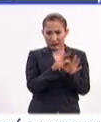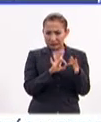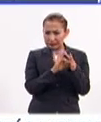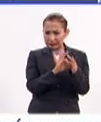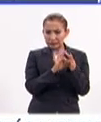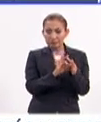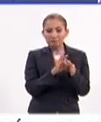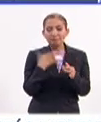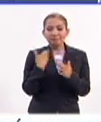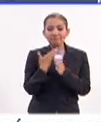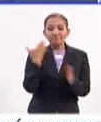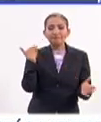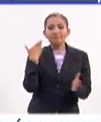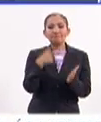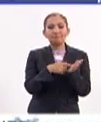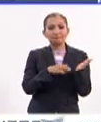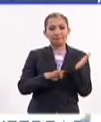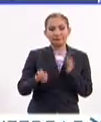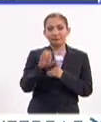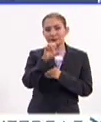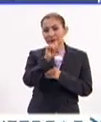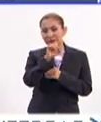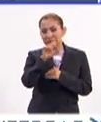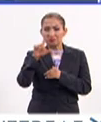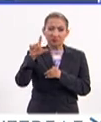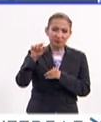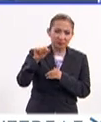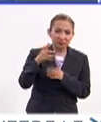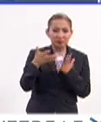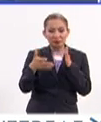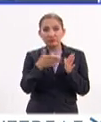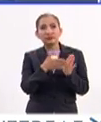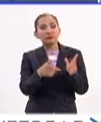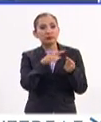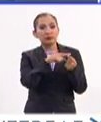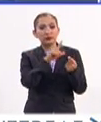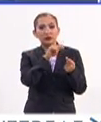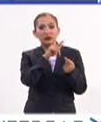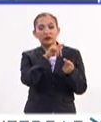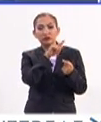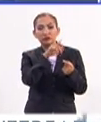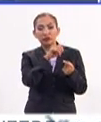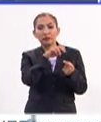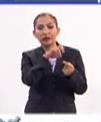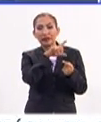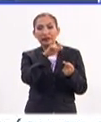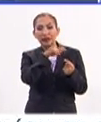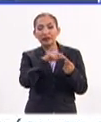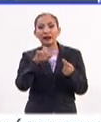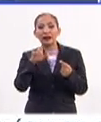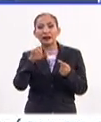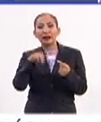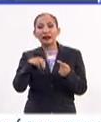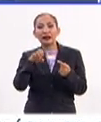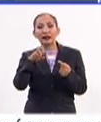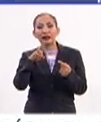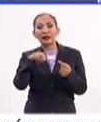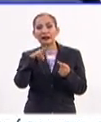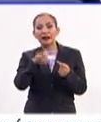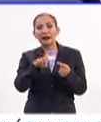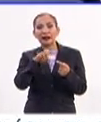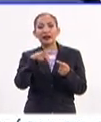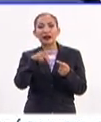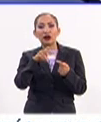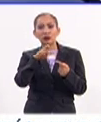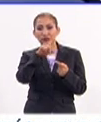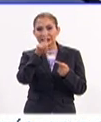cercanos de la época de los 60 y los 70, que fueron Lorenzo Meyer y Enrique Krause, está